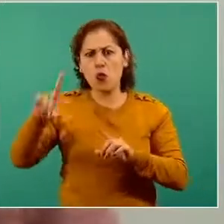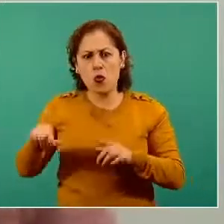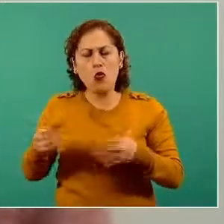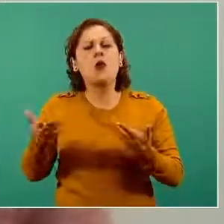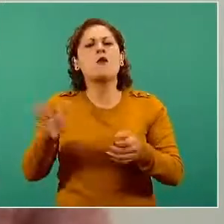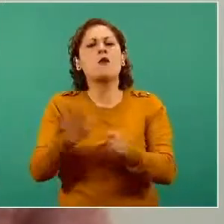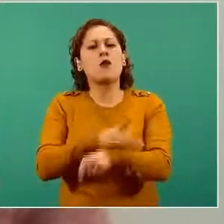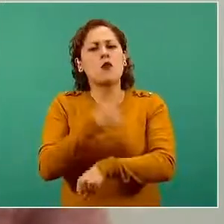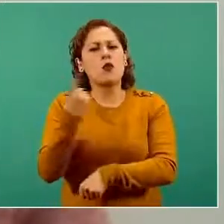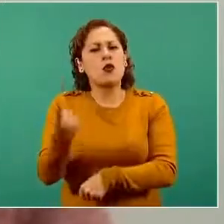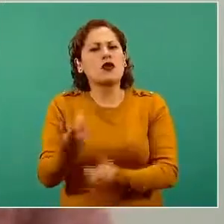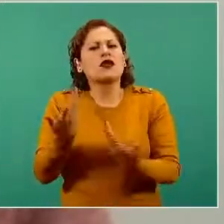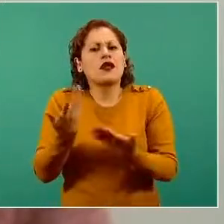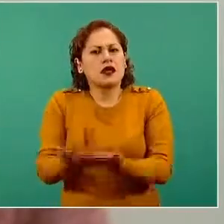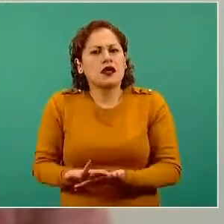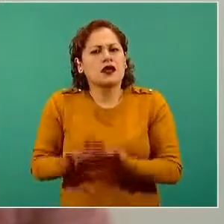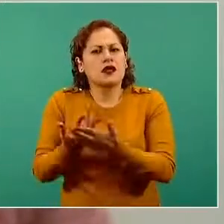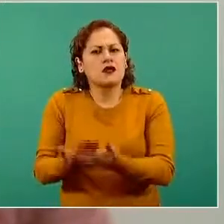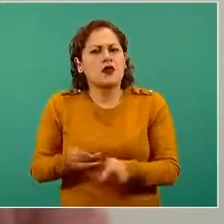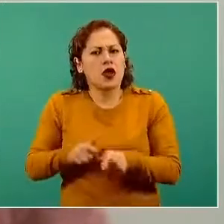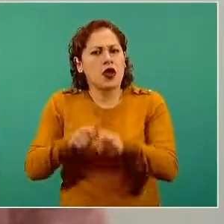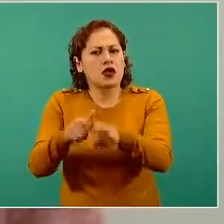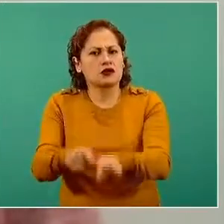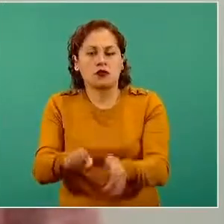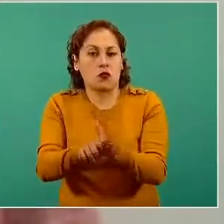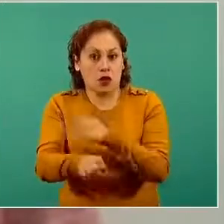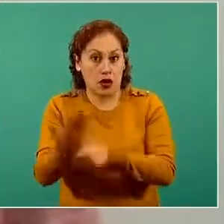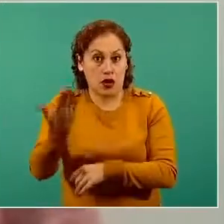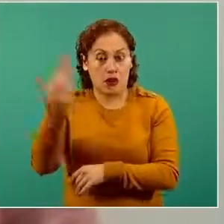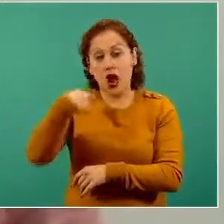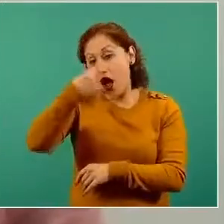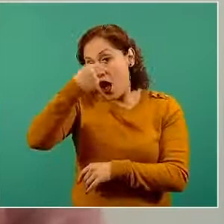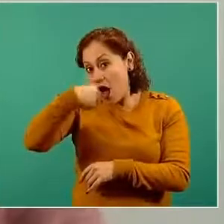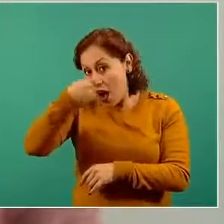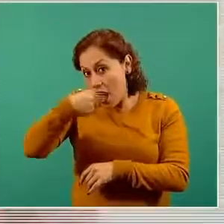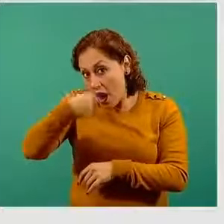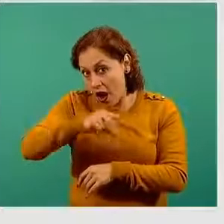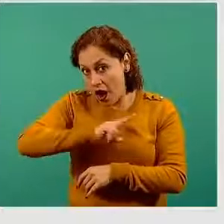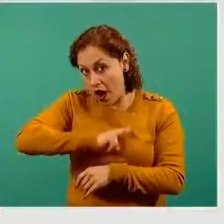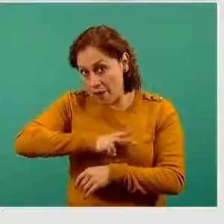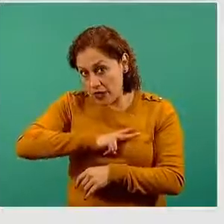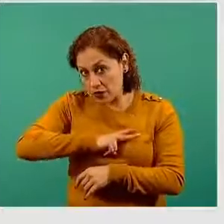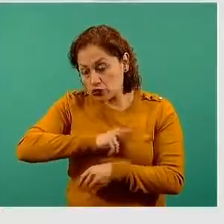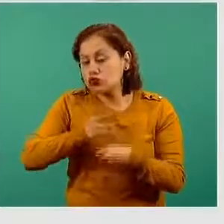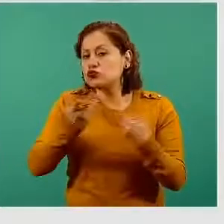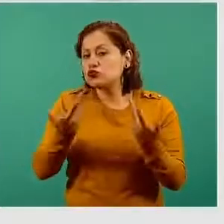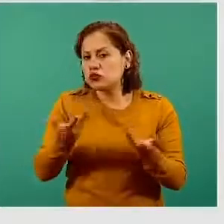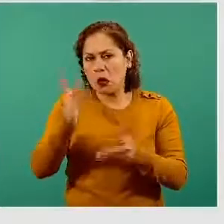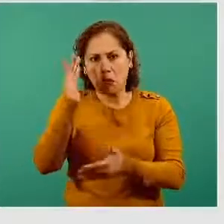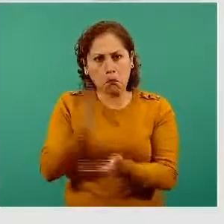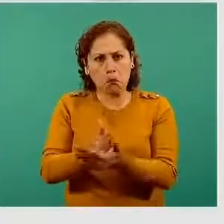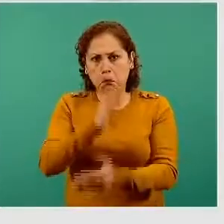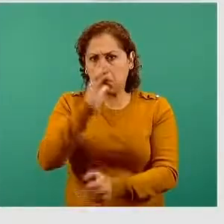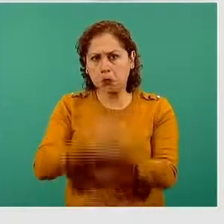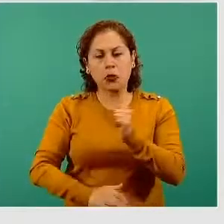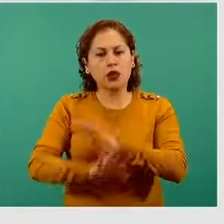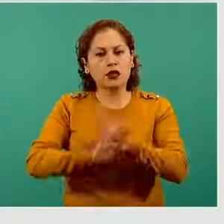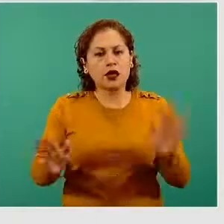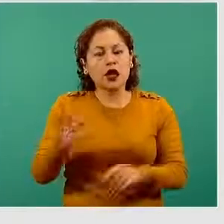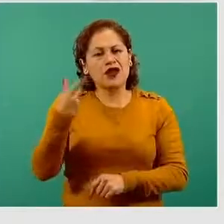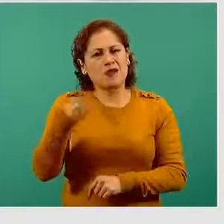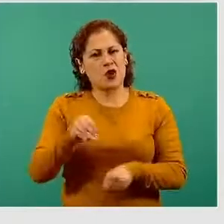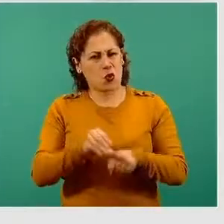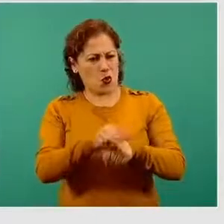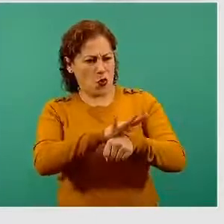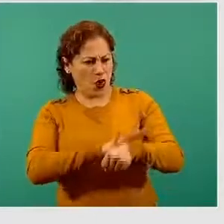o como es con tantas otras enfermedades que tienen alguna temporalidad? ¿Qué es lo que ustedes prevén en ese sentido? Y que esta semana